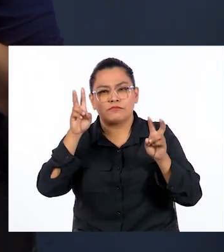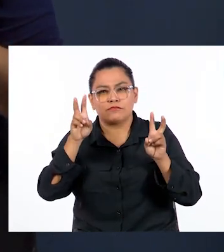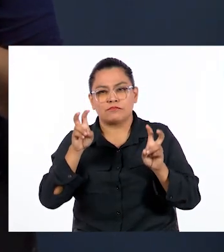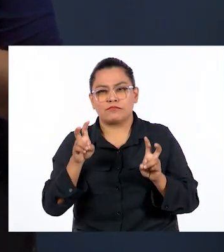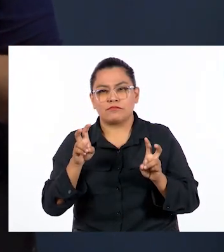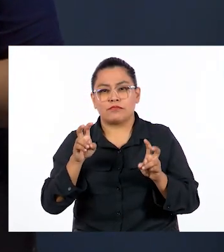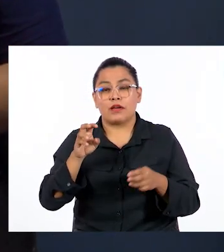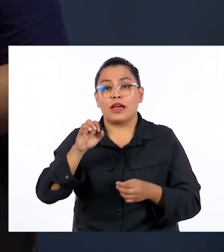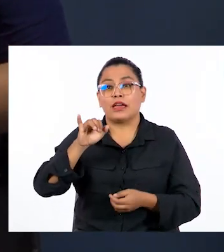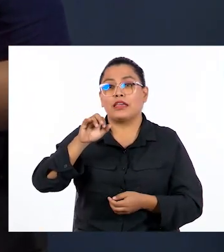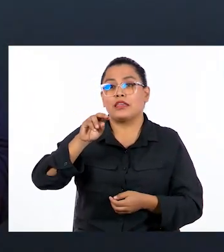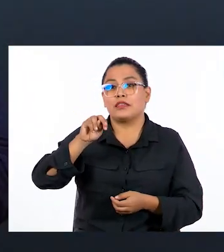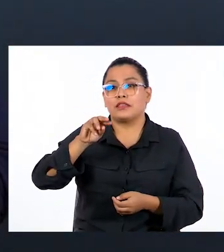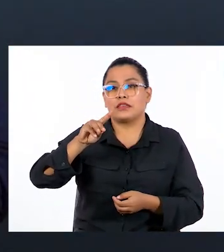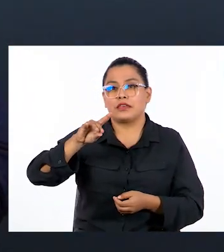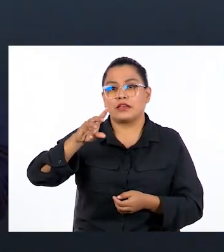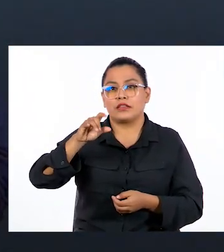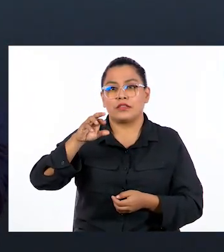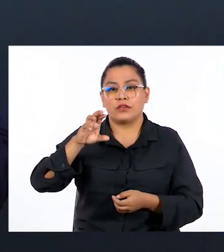de logro.